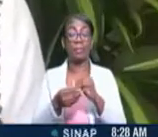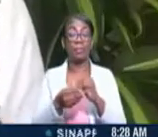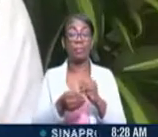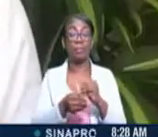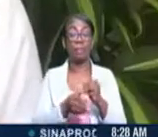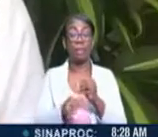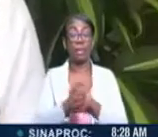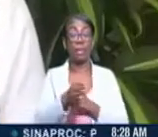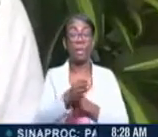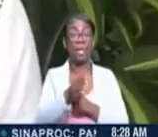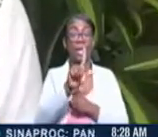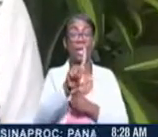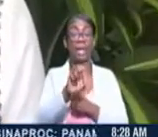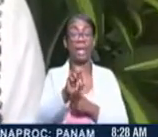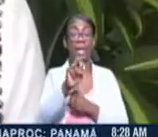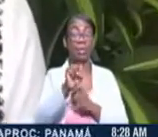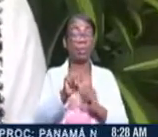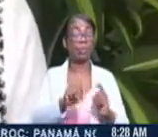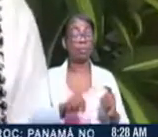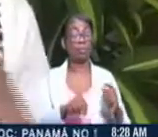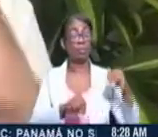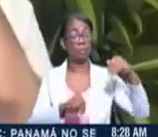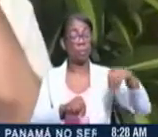una especie invasora.